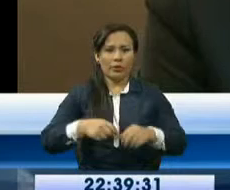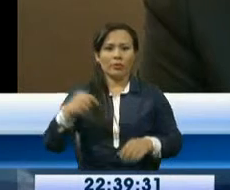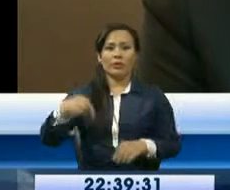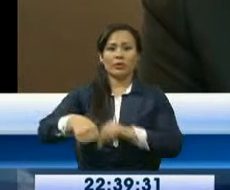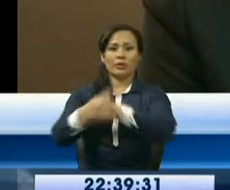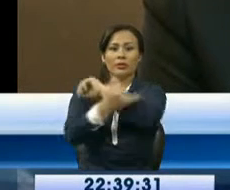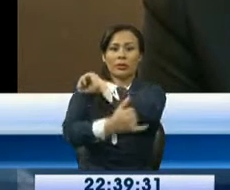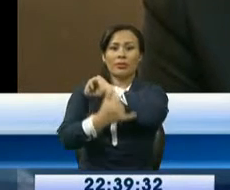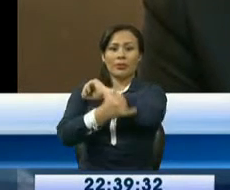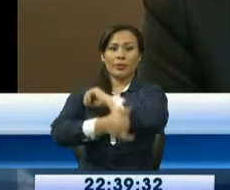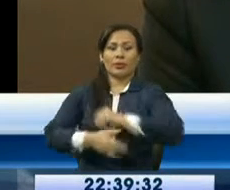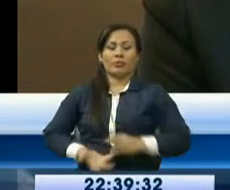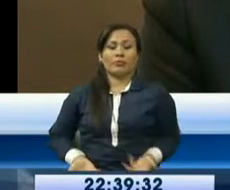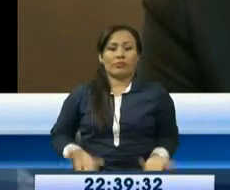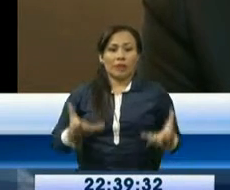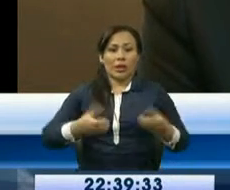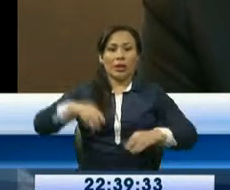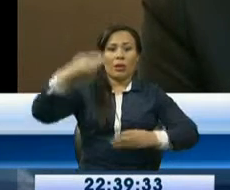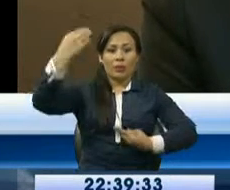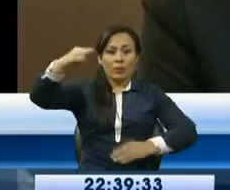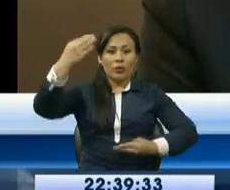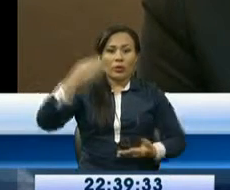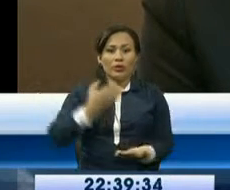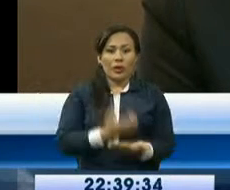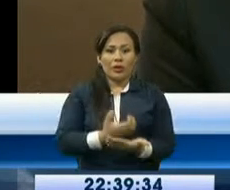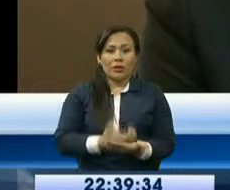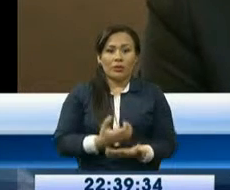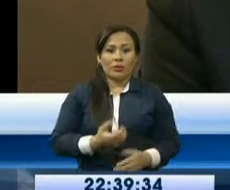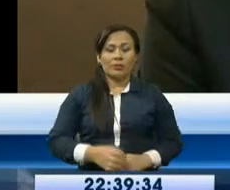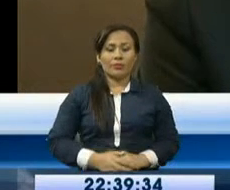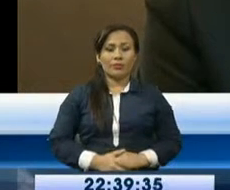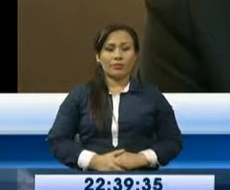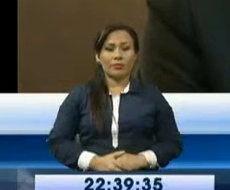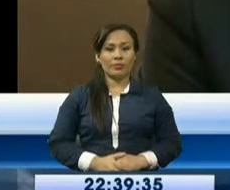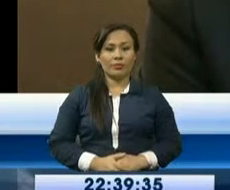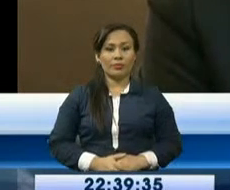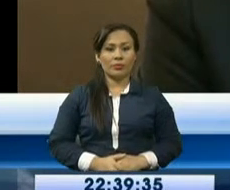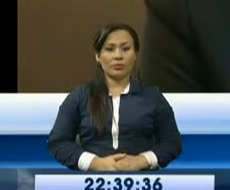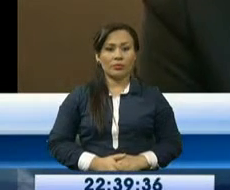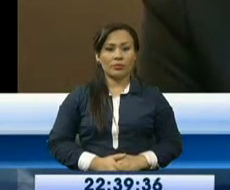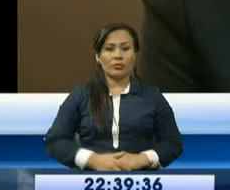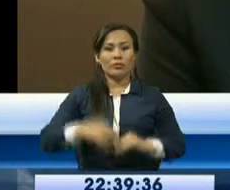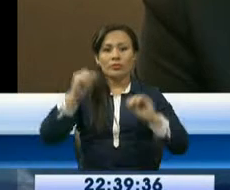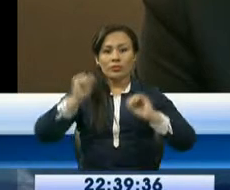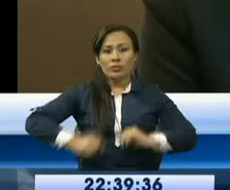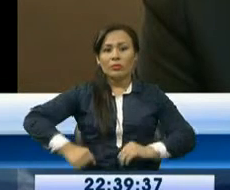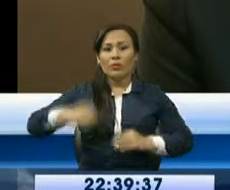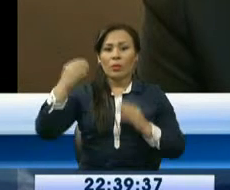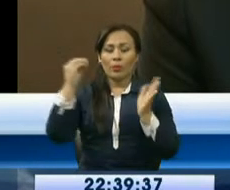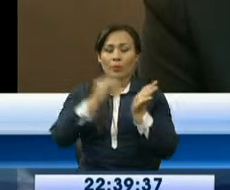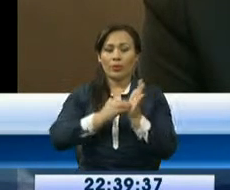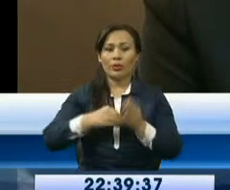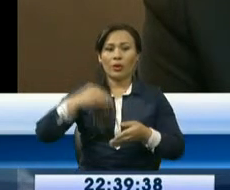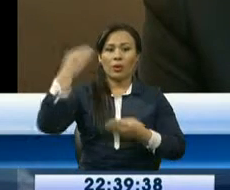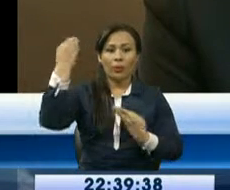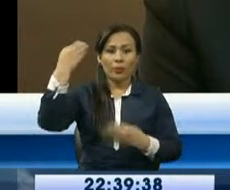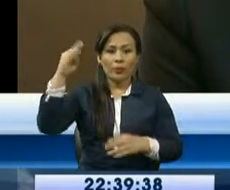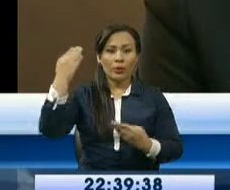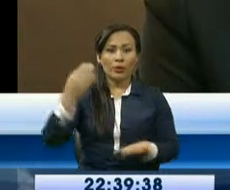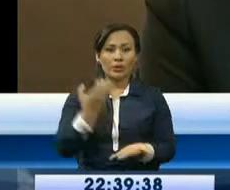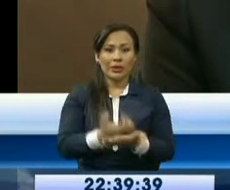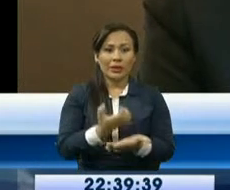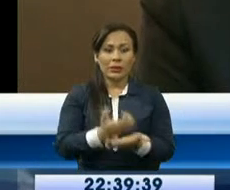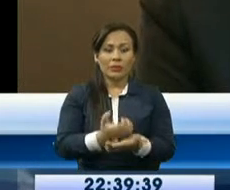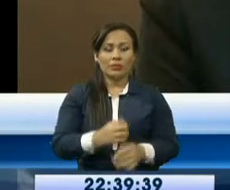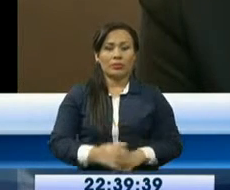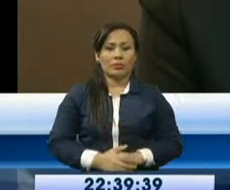país a generar políticas económicas, a generar políticas en torno a la